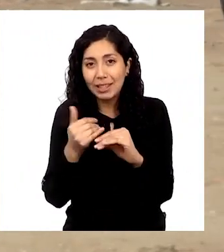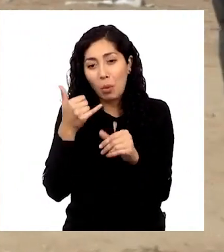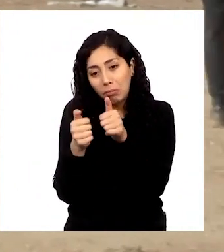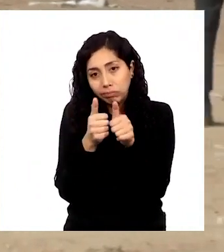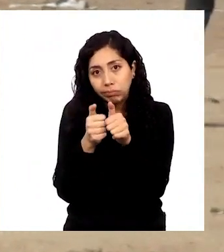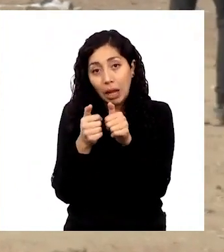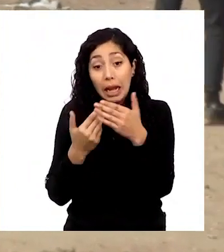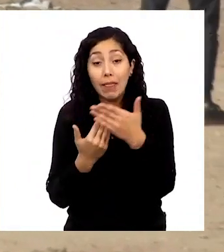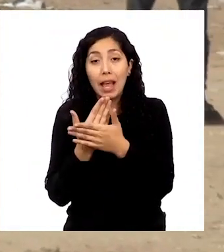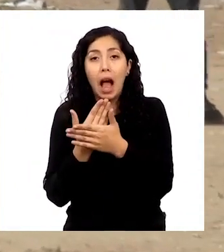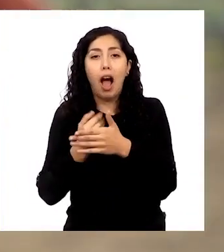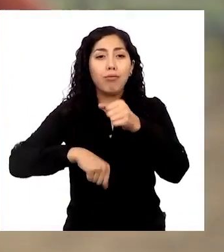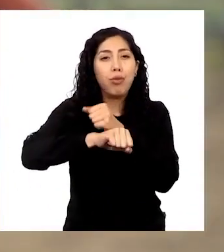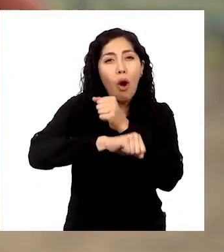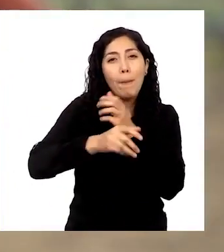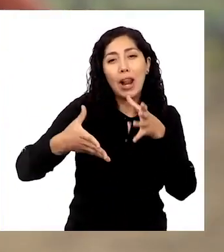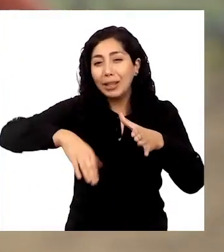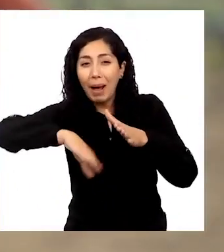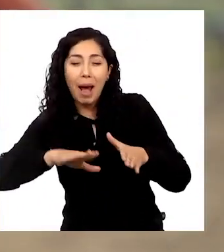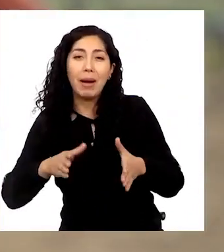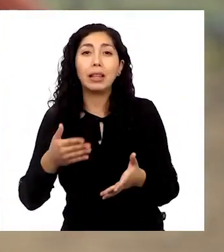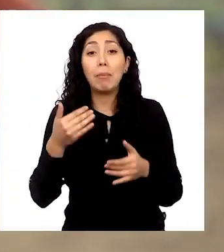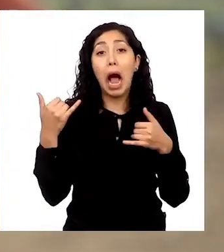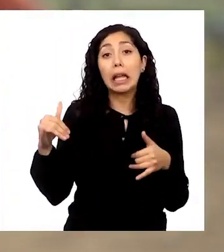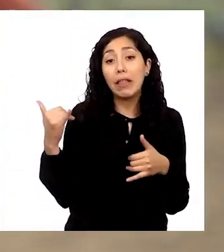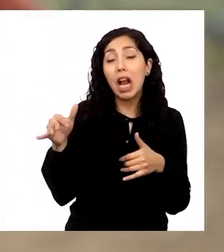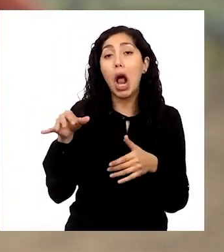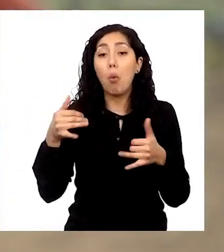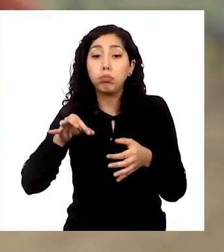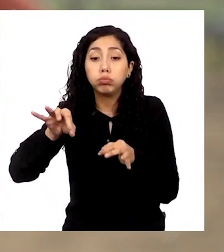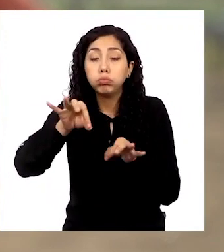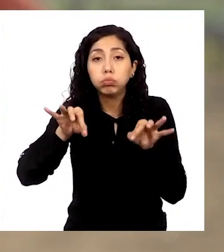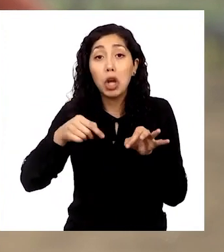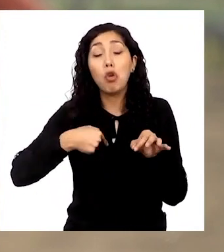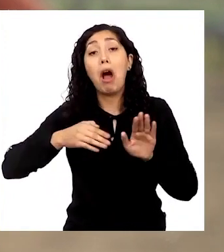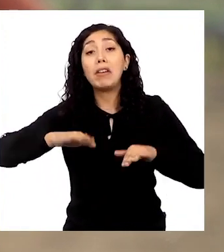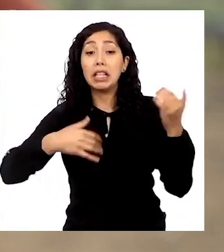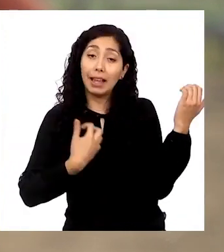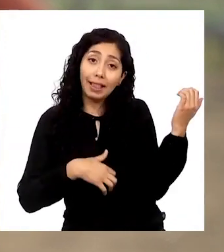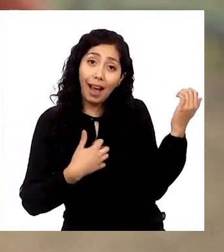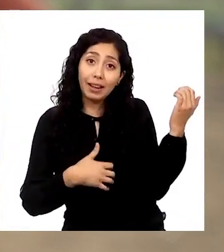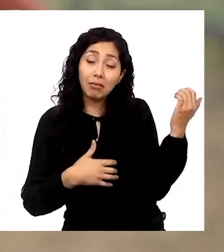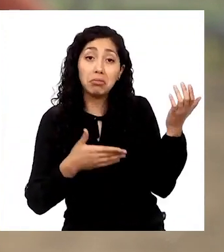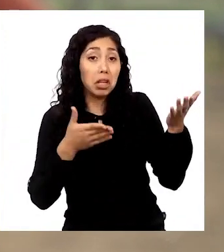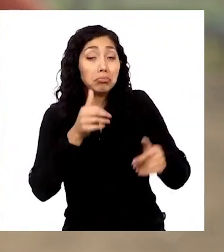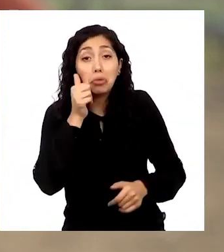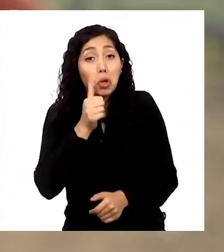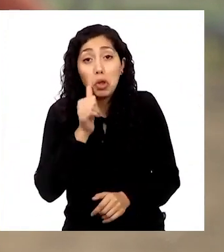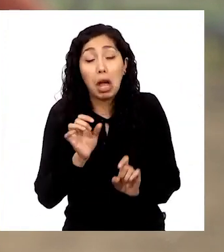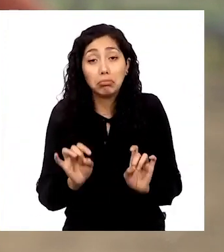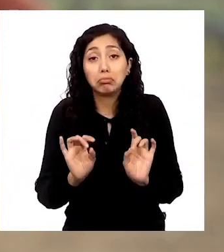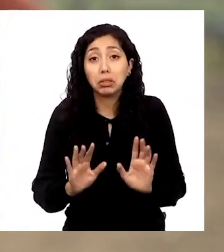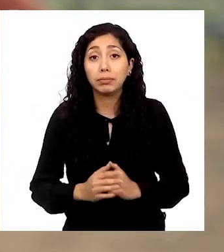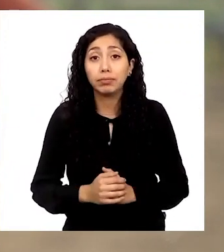todo, celular, pero durante el día pelota, a veces ajedrez. Yo a veces toco la guitarra y así todos